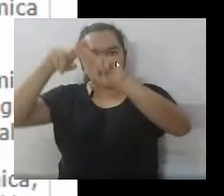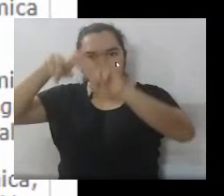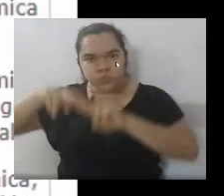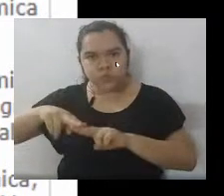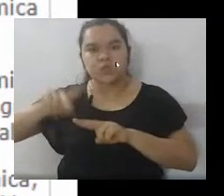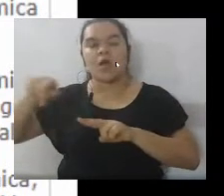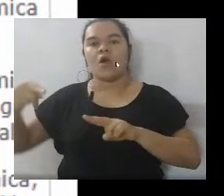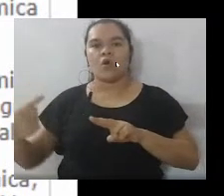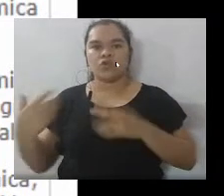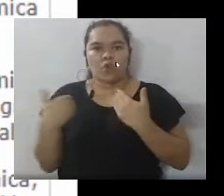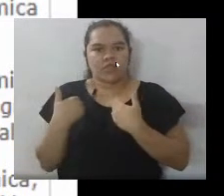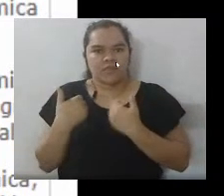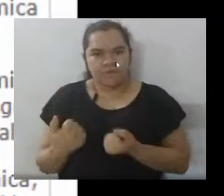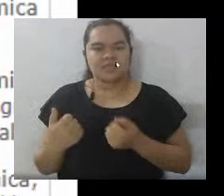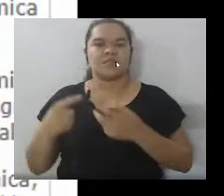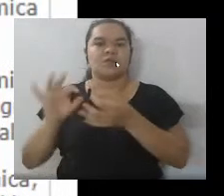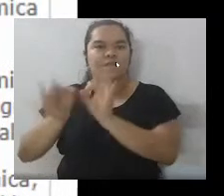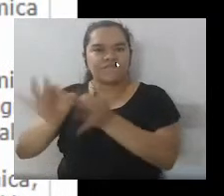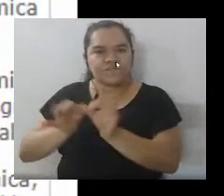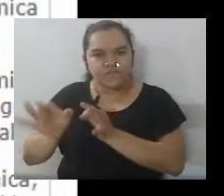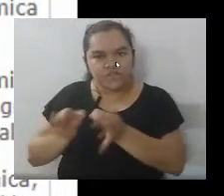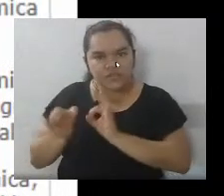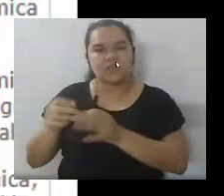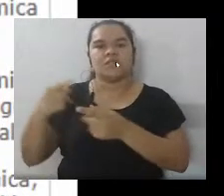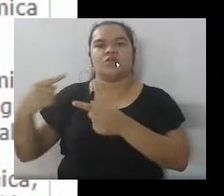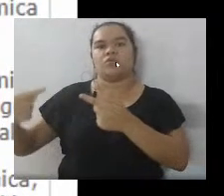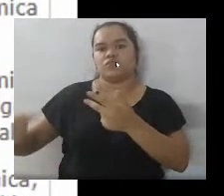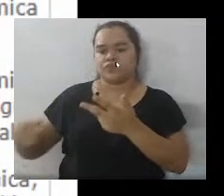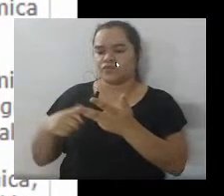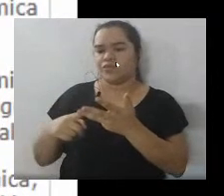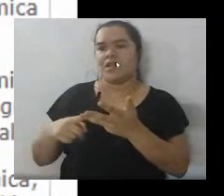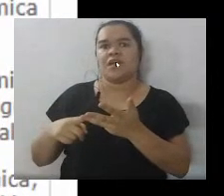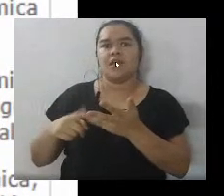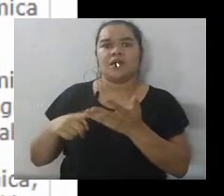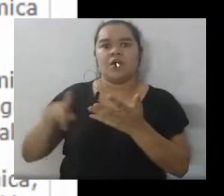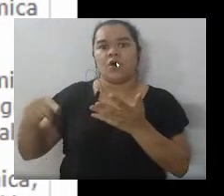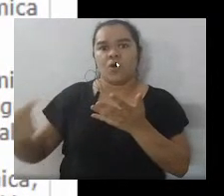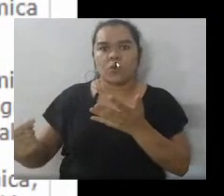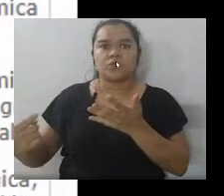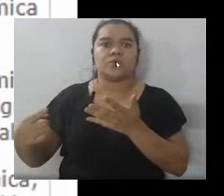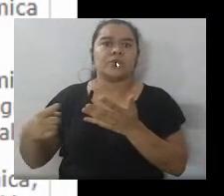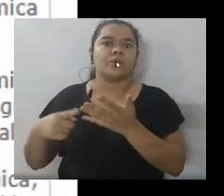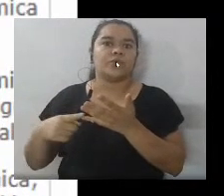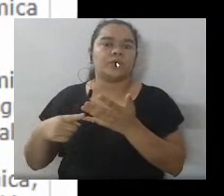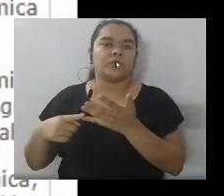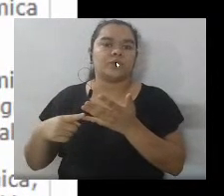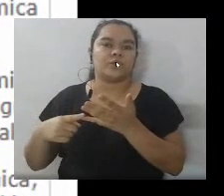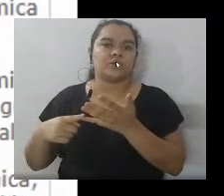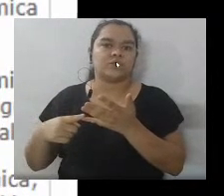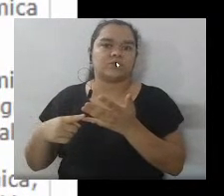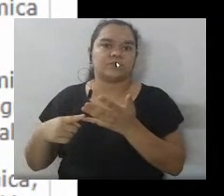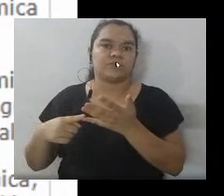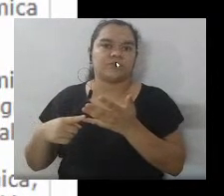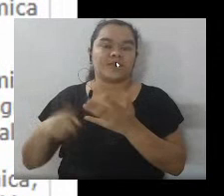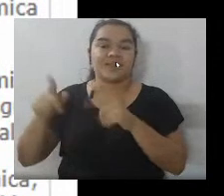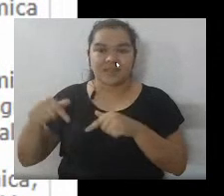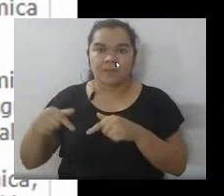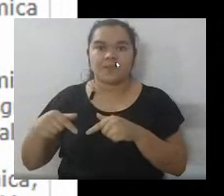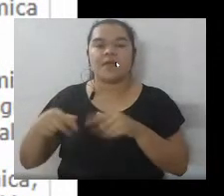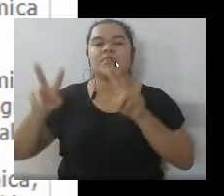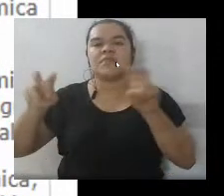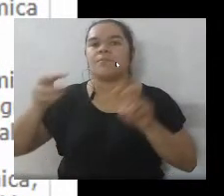clínica, la parte de inmunología, virología, bacterio, mico, micología, después la